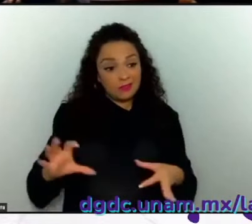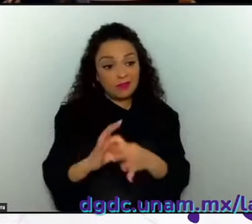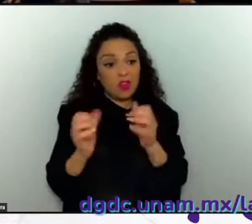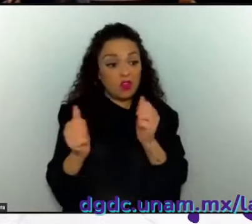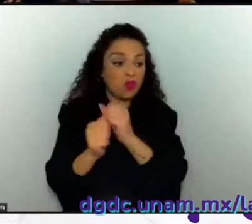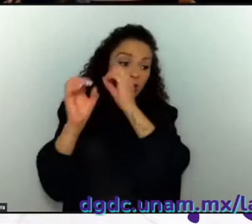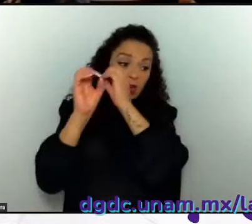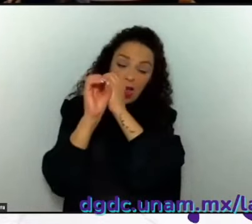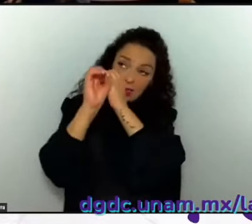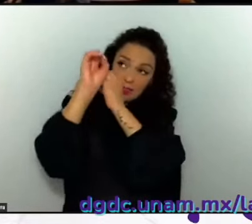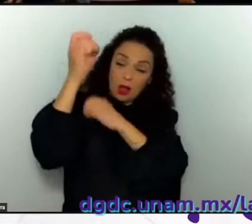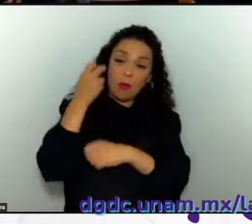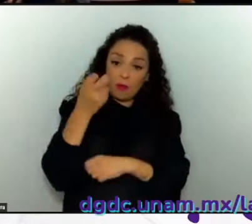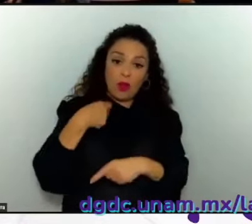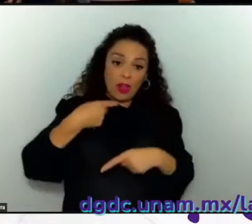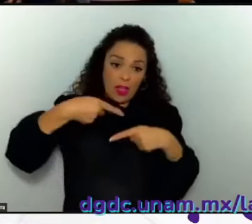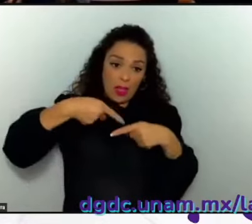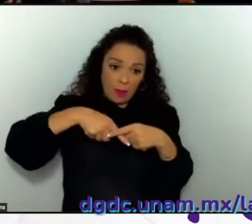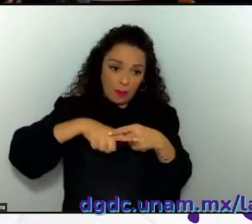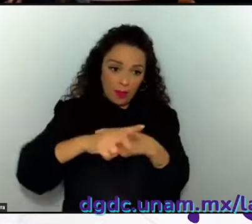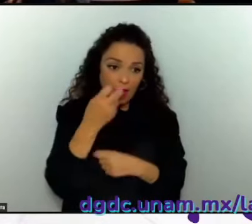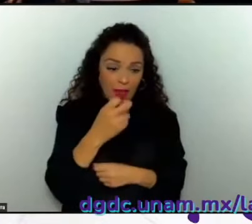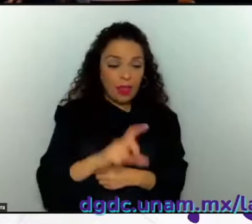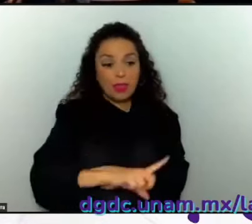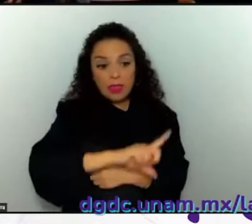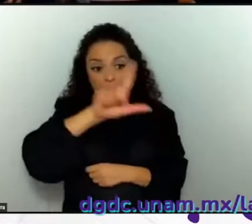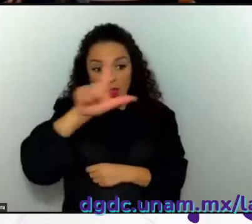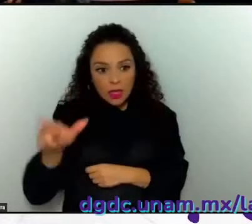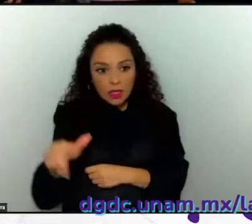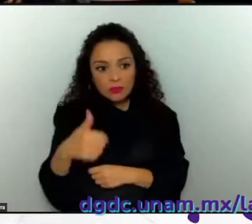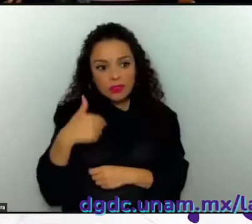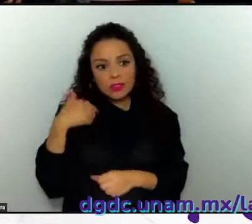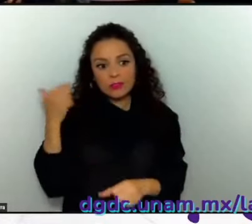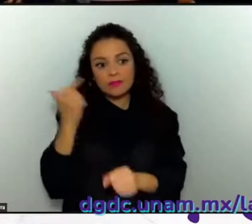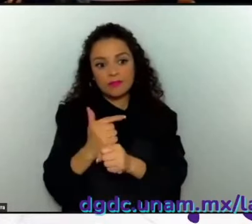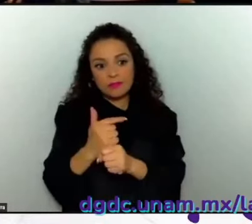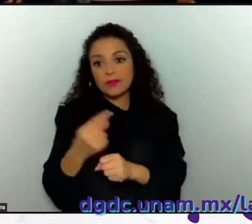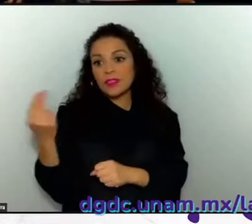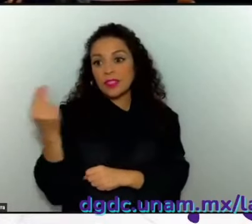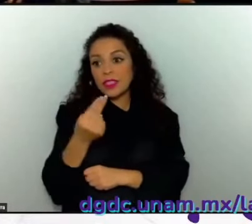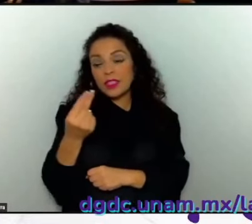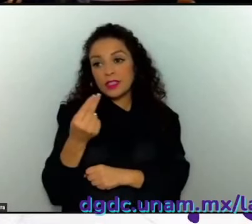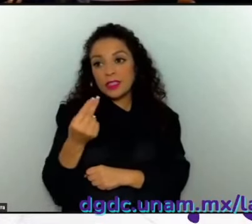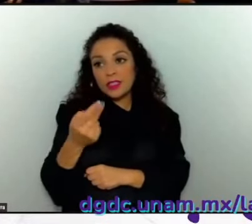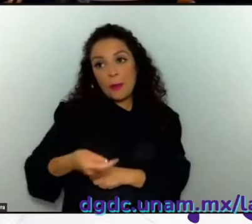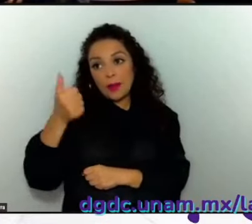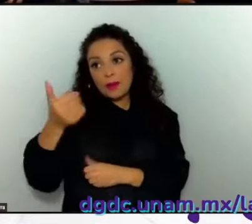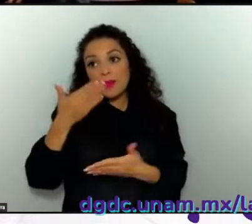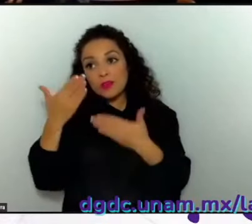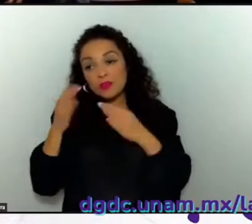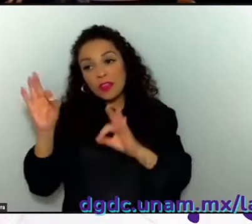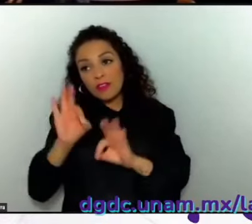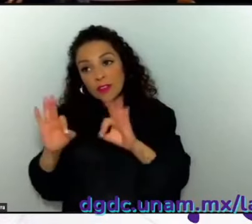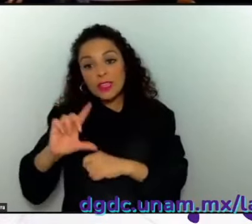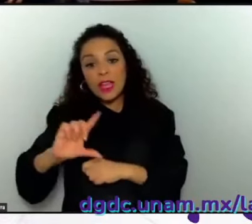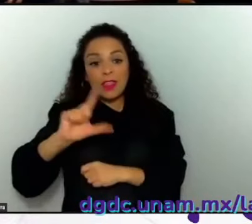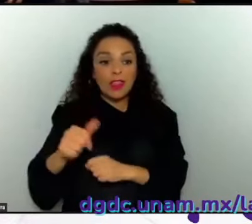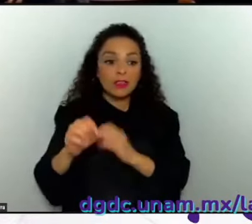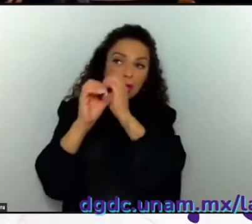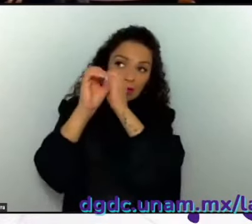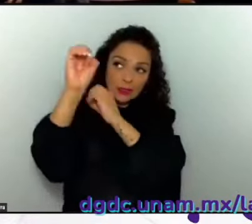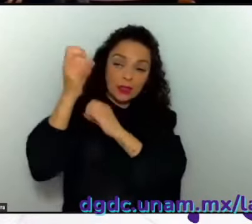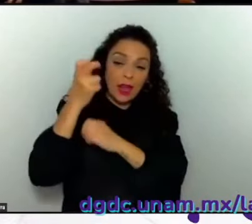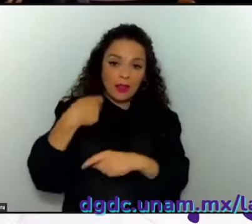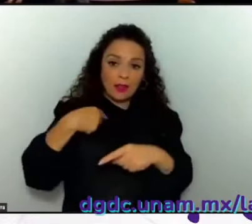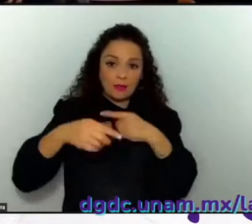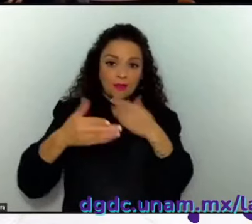empecé primero con astronomía, después me di cuenta que para ser astrónomo hay que ser físico. Todos los astrónomos son físicos primero. Entonces empecé a estudiar física y luego me